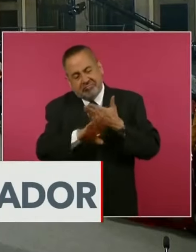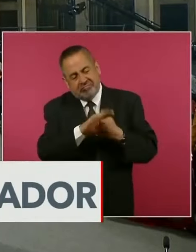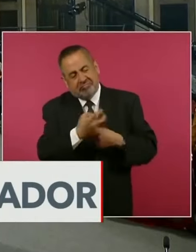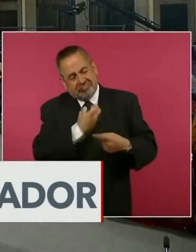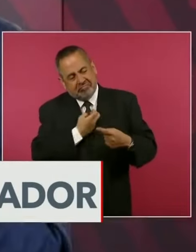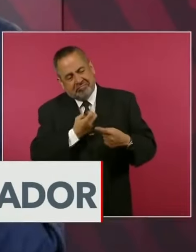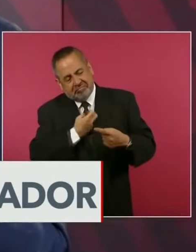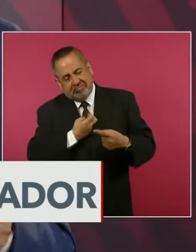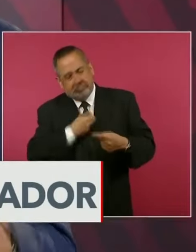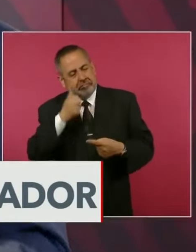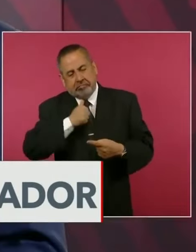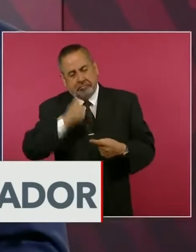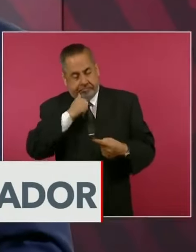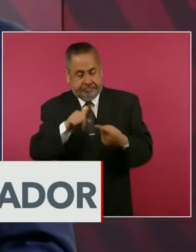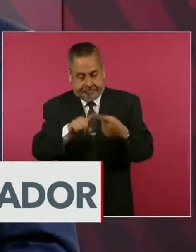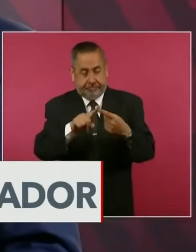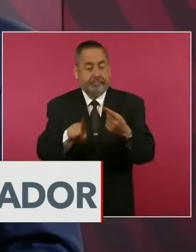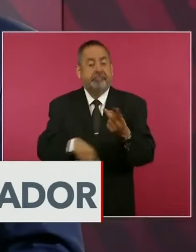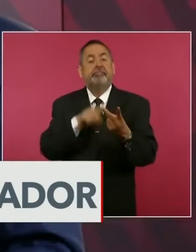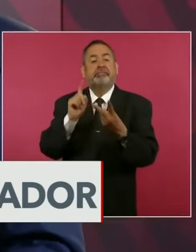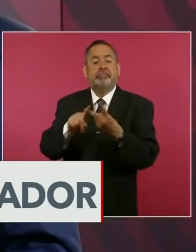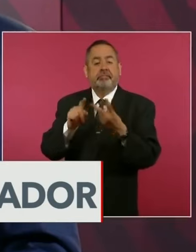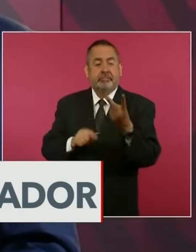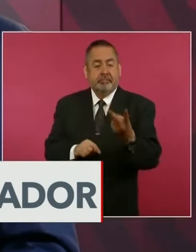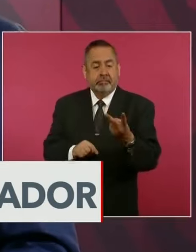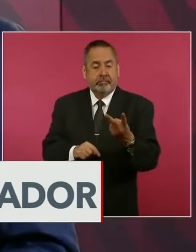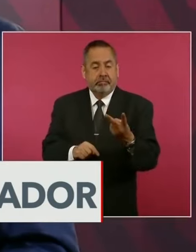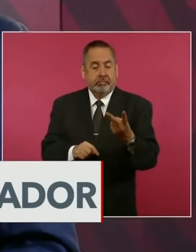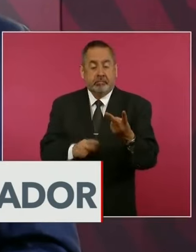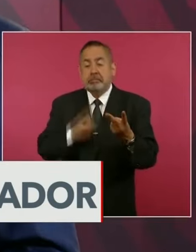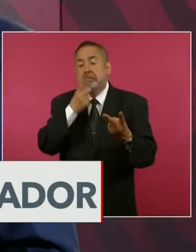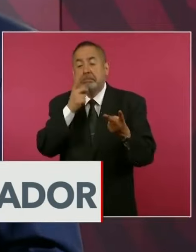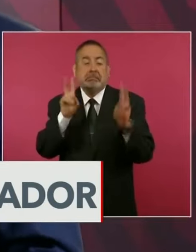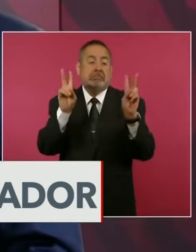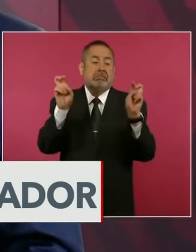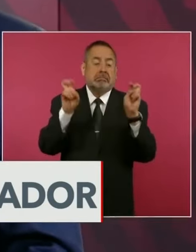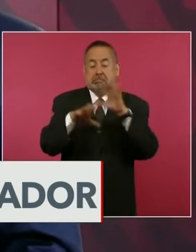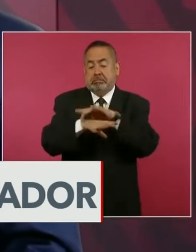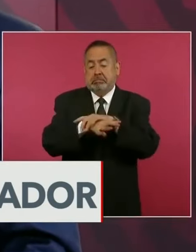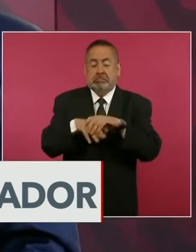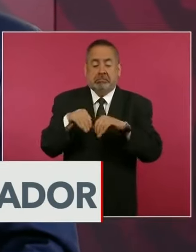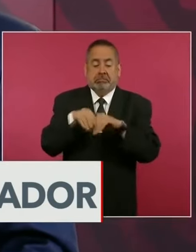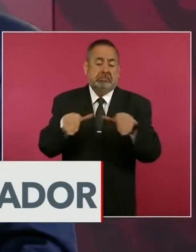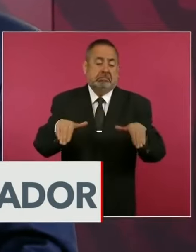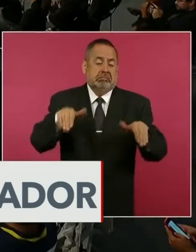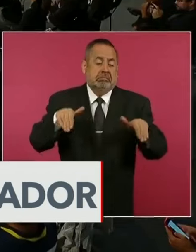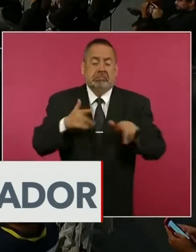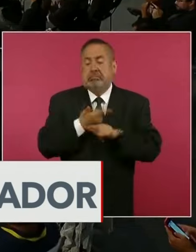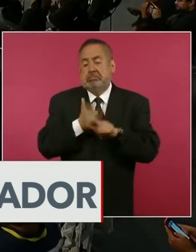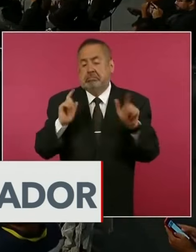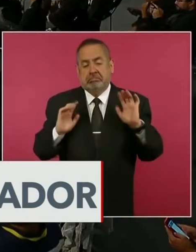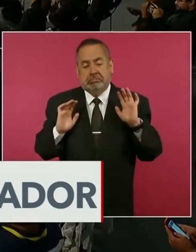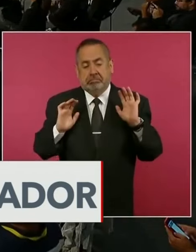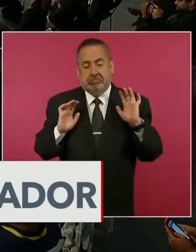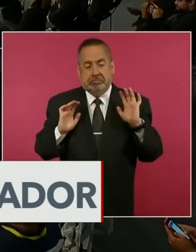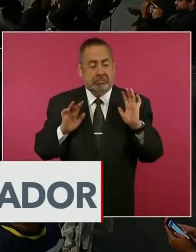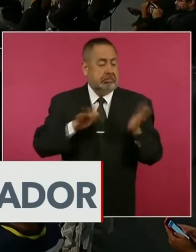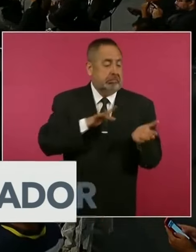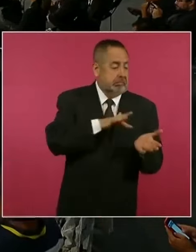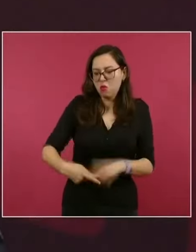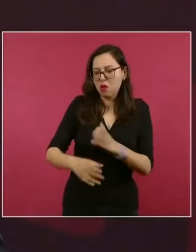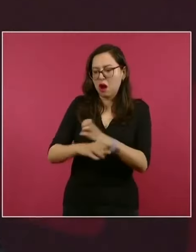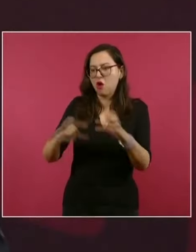derecho internacional, México presentó una demanda contra Ecuador ante la Corte Internacional de Justicia de La